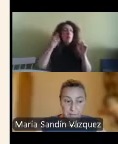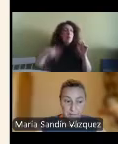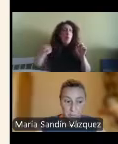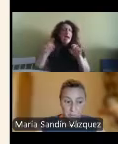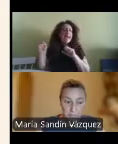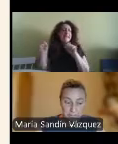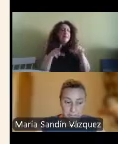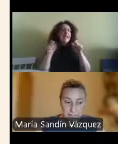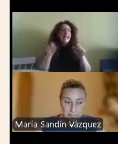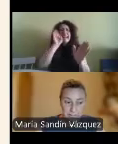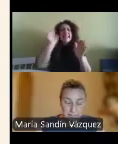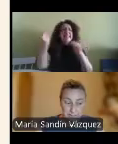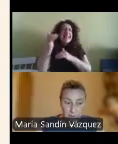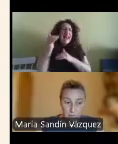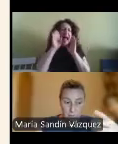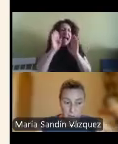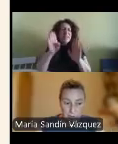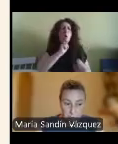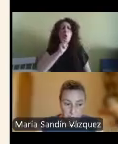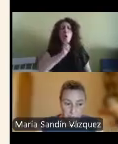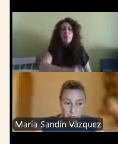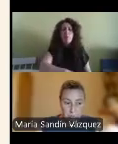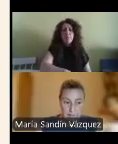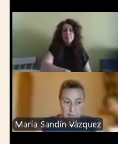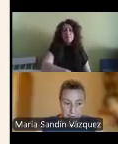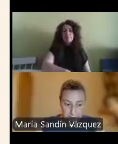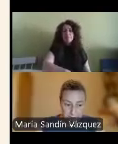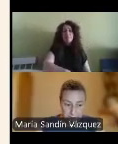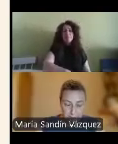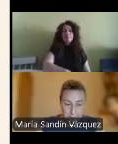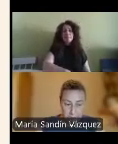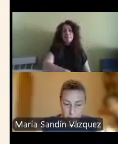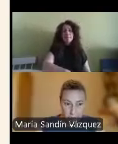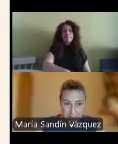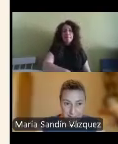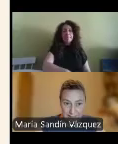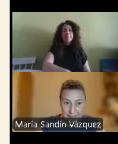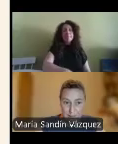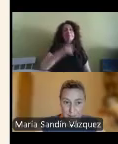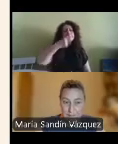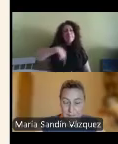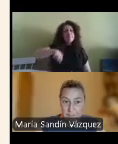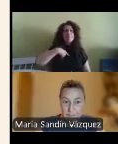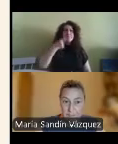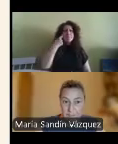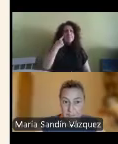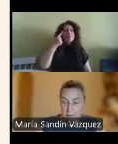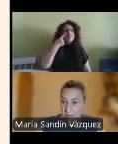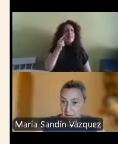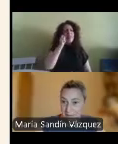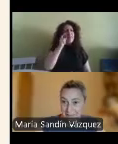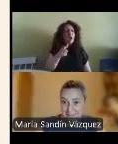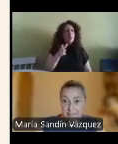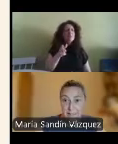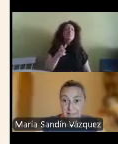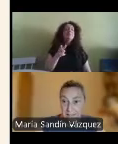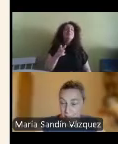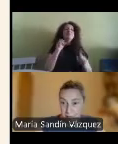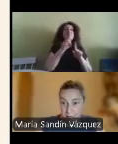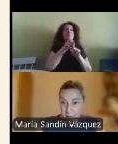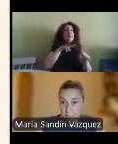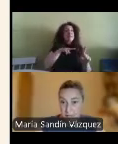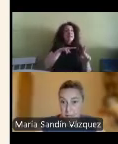¿no? Como decía Nancy, nos hemos ido dando cuenta que la perspectiva interseccional